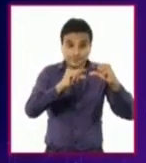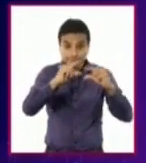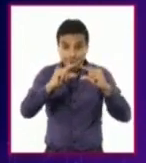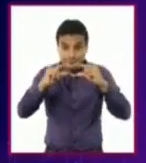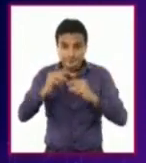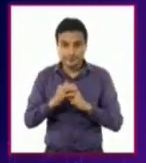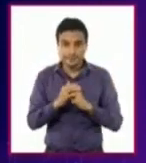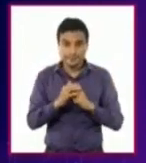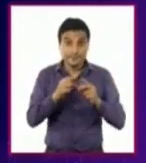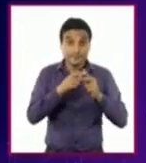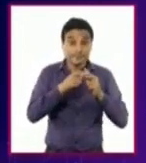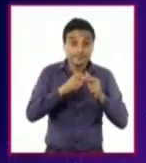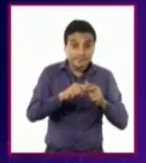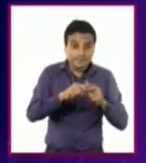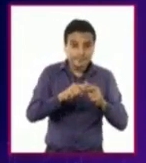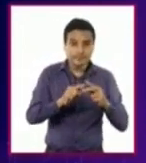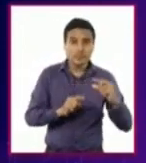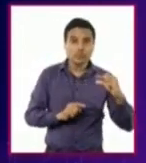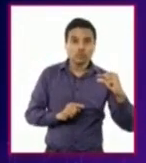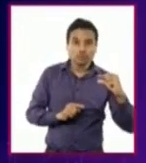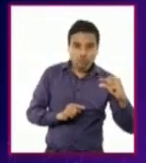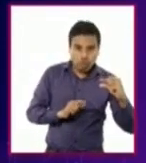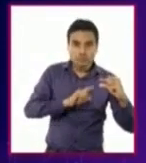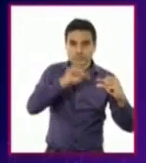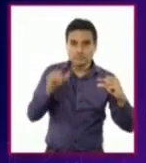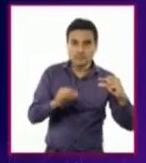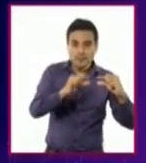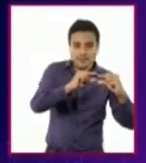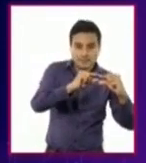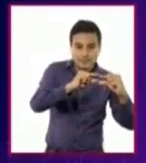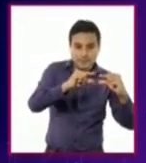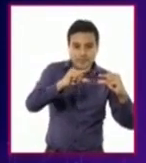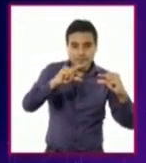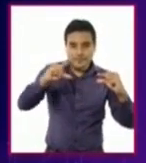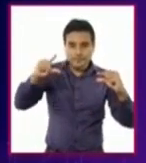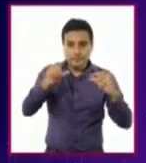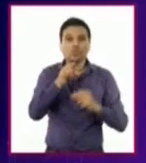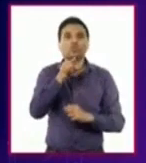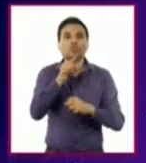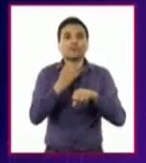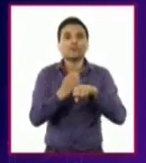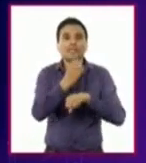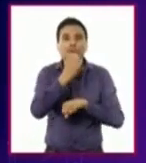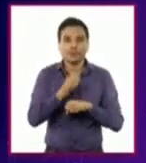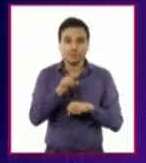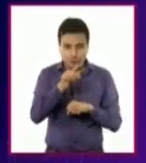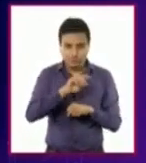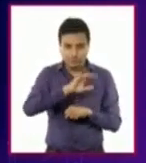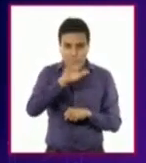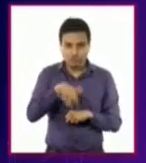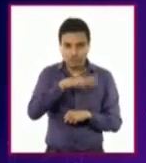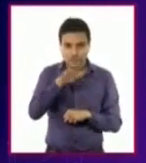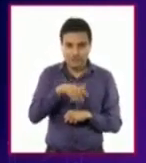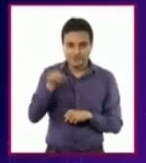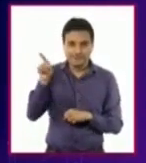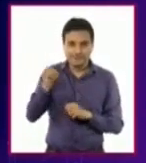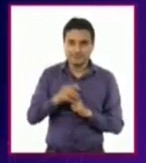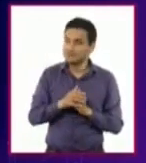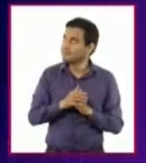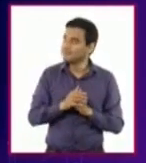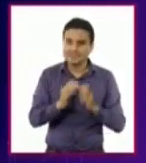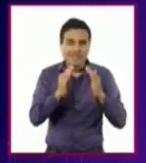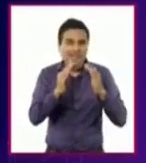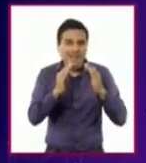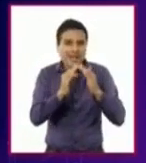a mayor número de personas por hogar traten de ubicar su estado para que identifiquen el número de personas que les